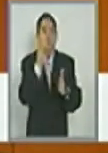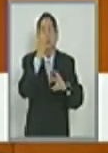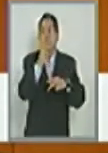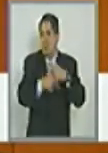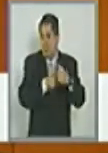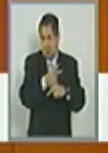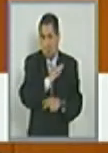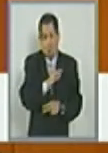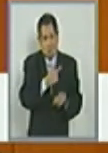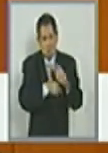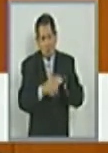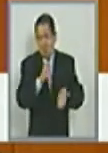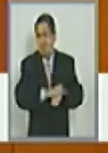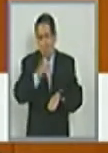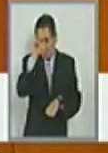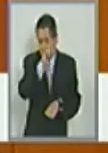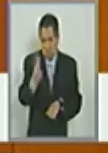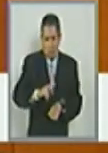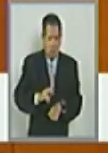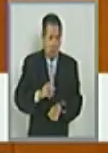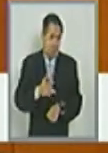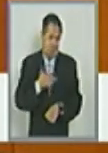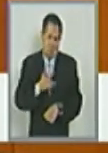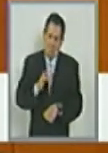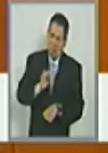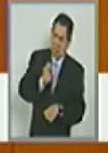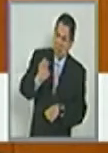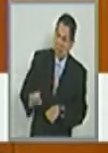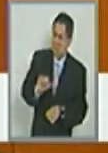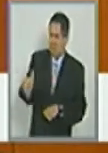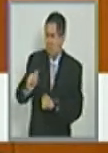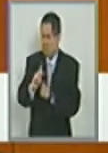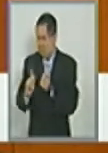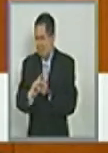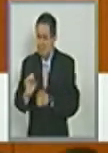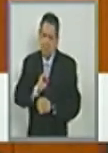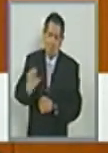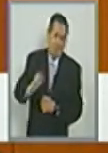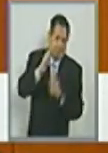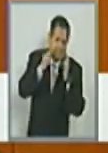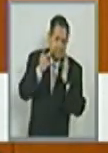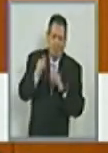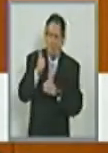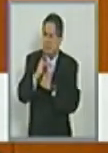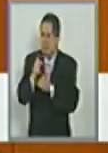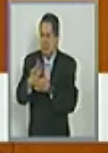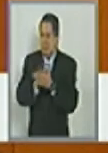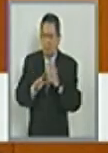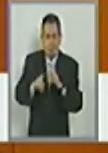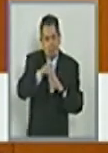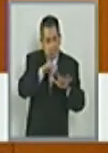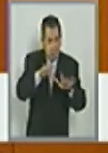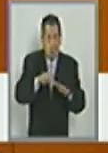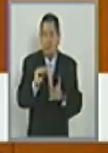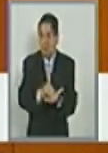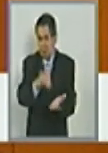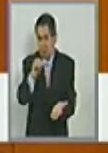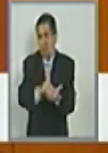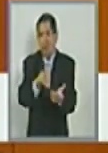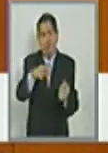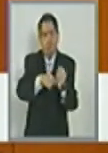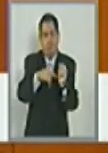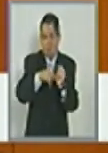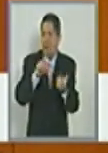a desencadenarse. El odio racial, la violencia y las idolatrías todavía